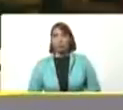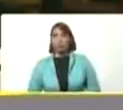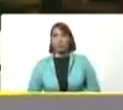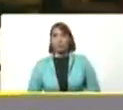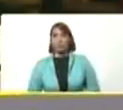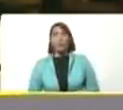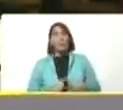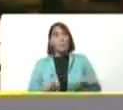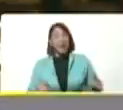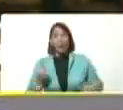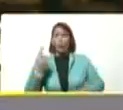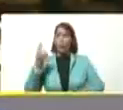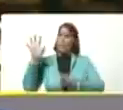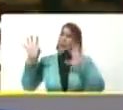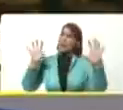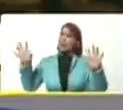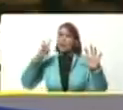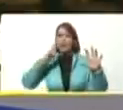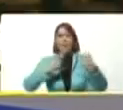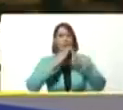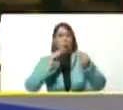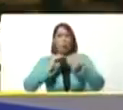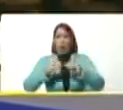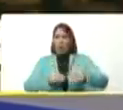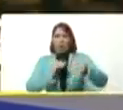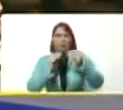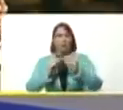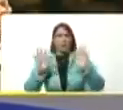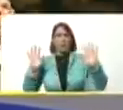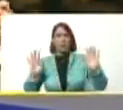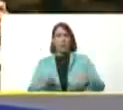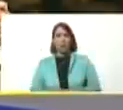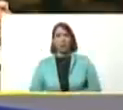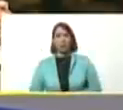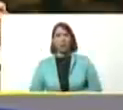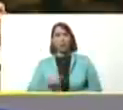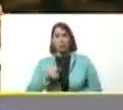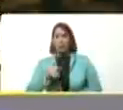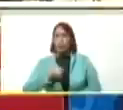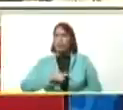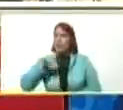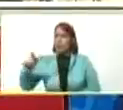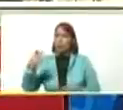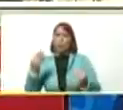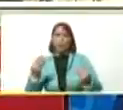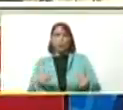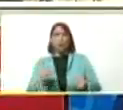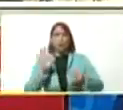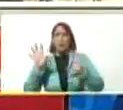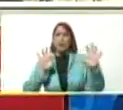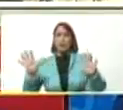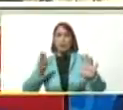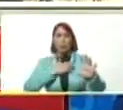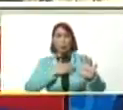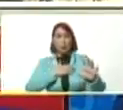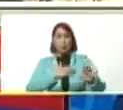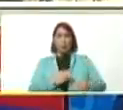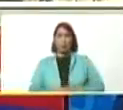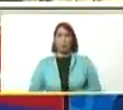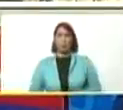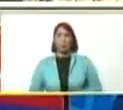Pero en uno de esos países ve todo arregladito, Tarek. Tú has ido a muchos países conmigo. Hemos ido